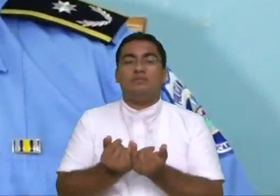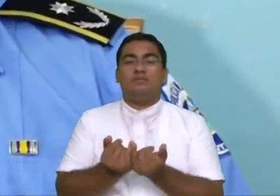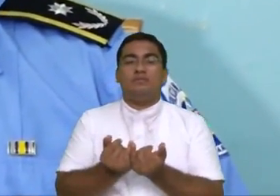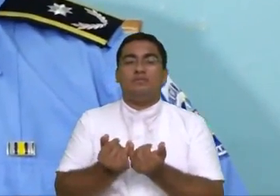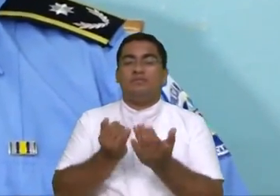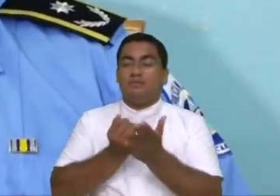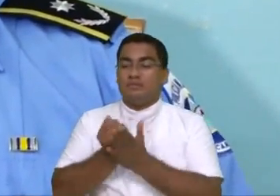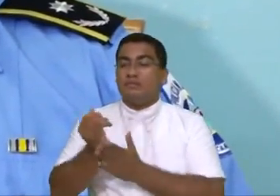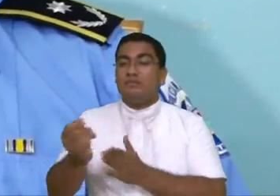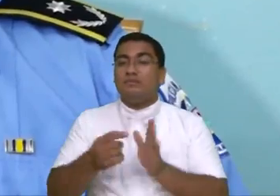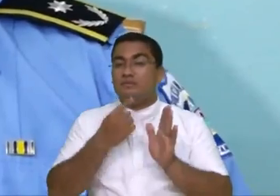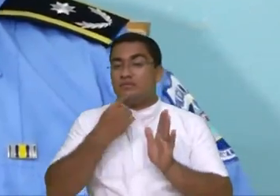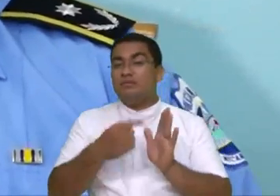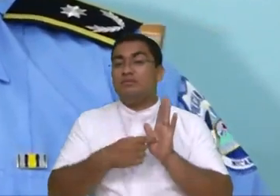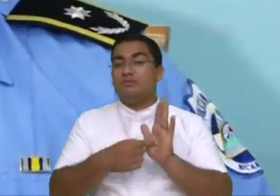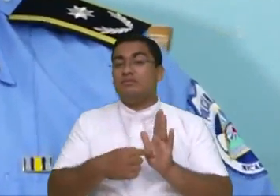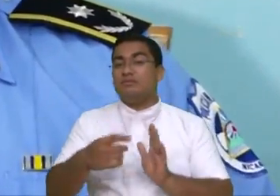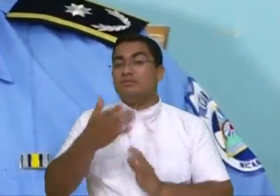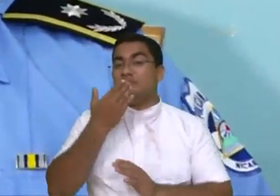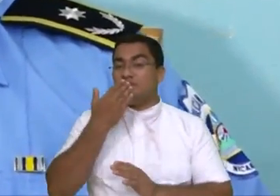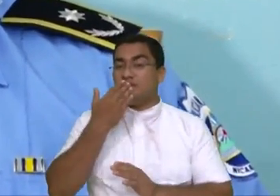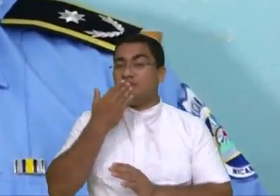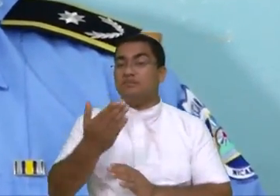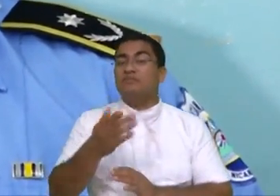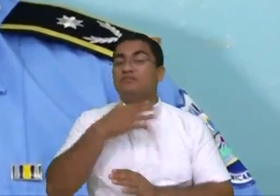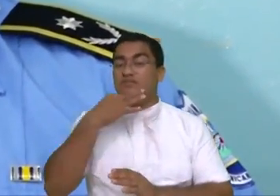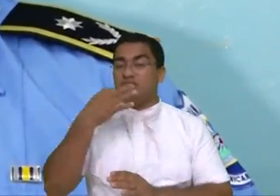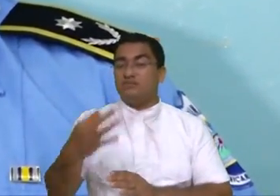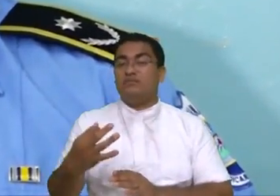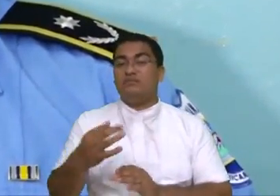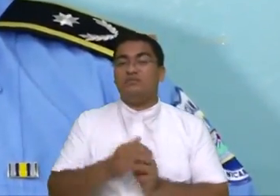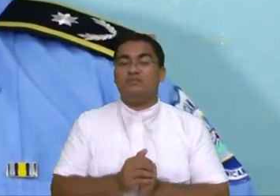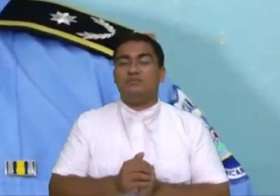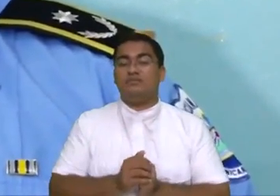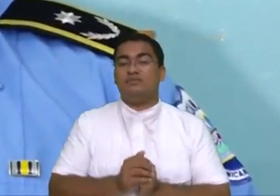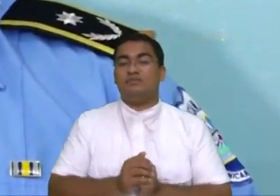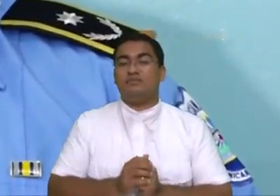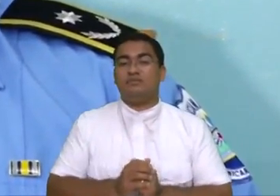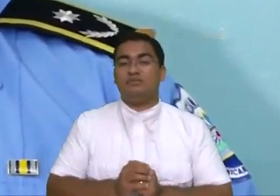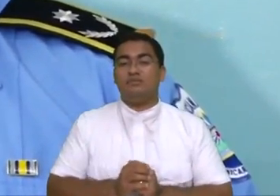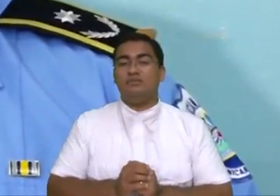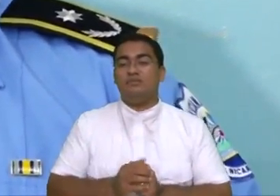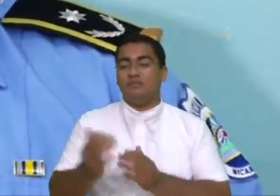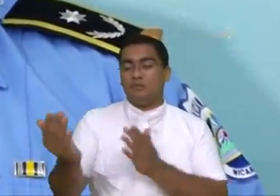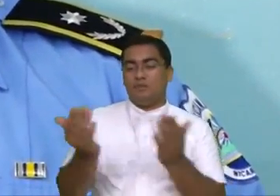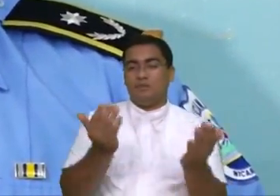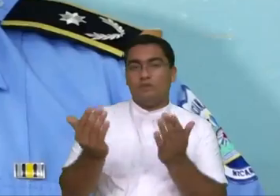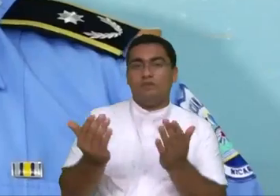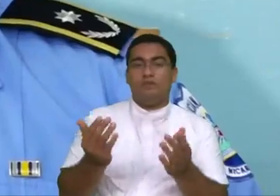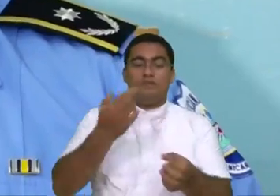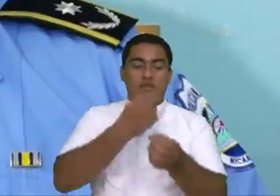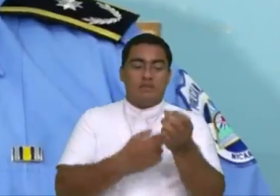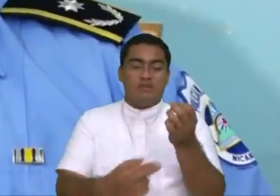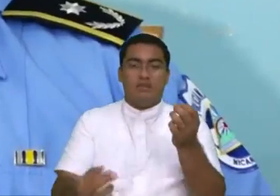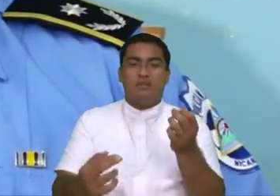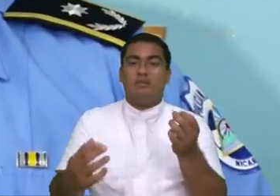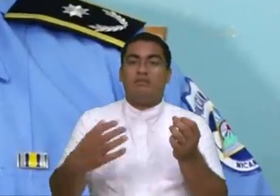con resultados positivos. Peritaje biológico, coincidencia con muestras de